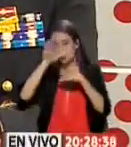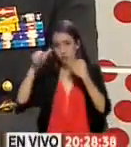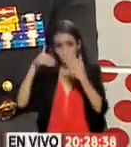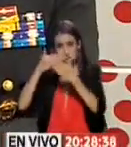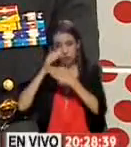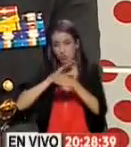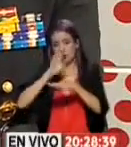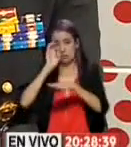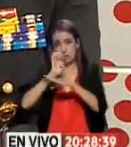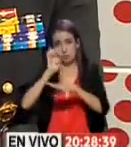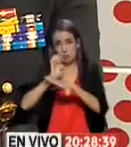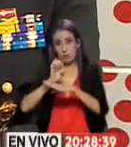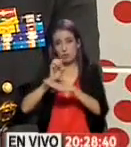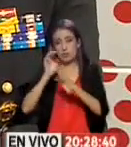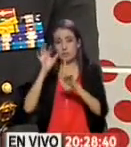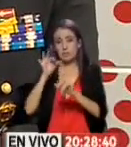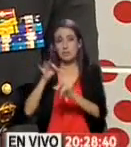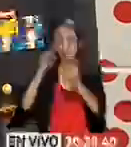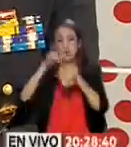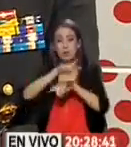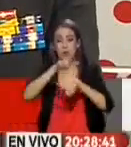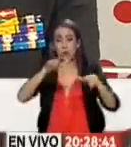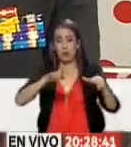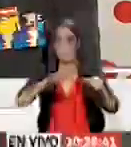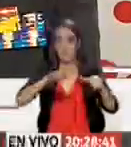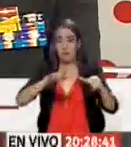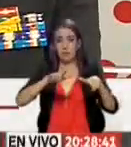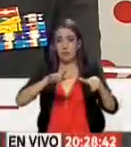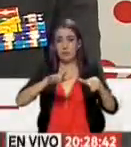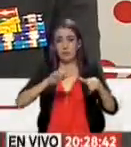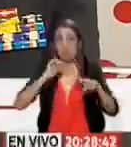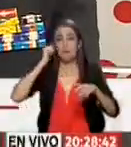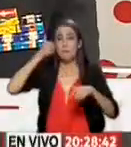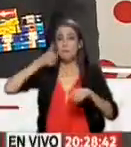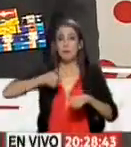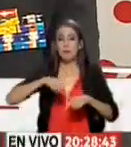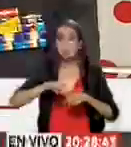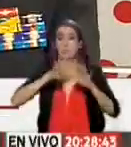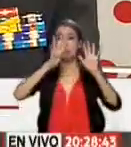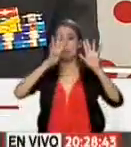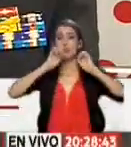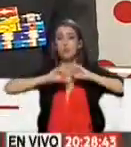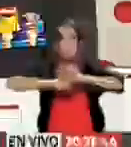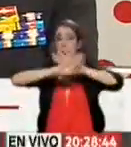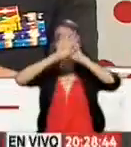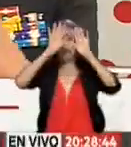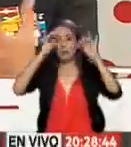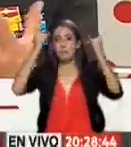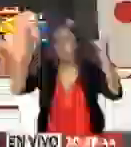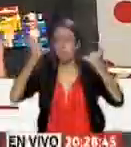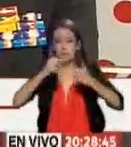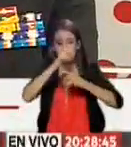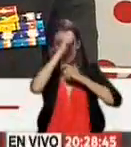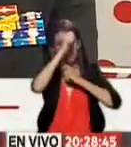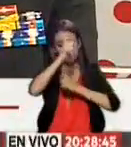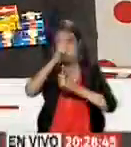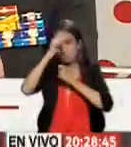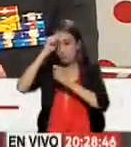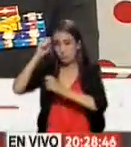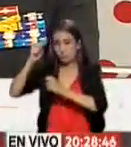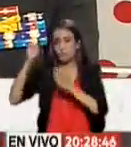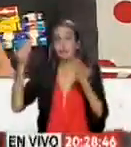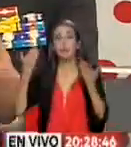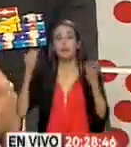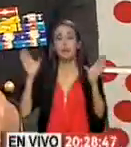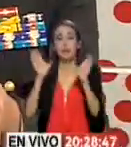la patria, a las principales ciudades de nuestro país. El día de mañana a las 9 se realizará ceremonias militares en la